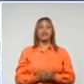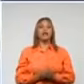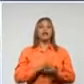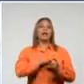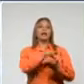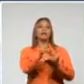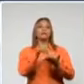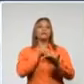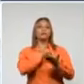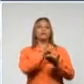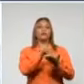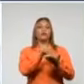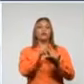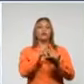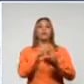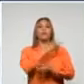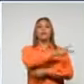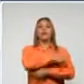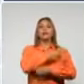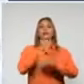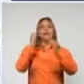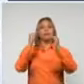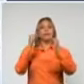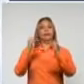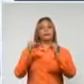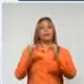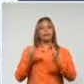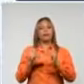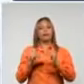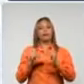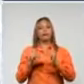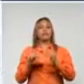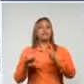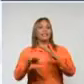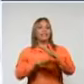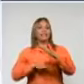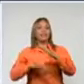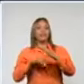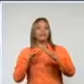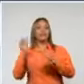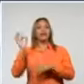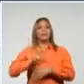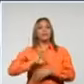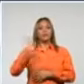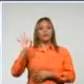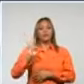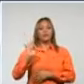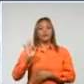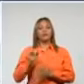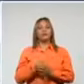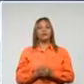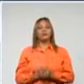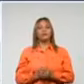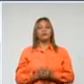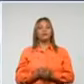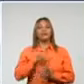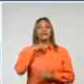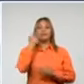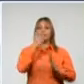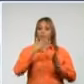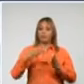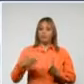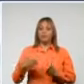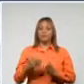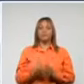países clasificándolos en base a la tasa de letalidad. Ellos